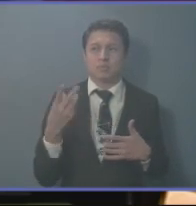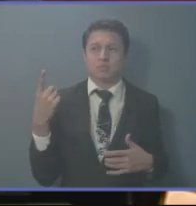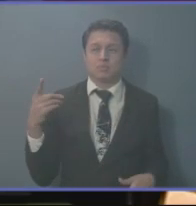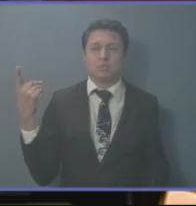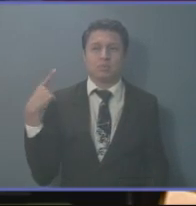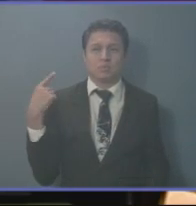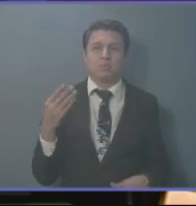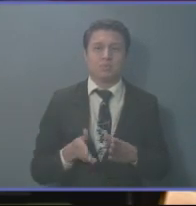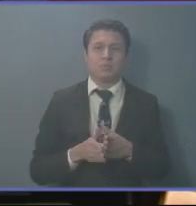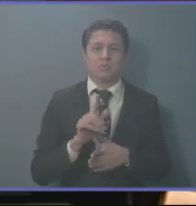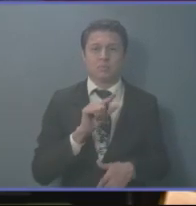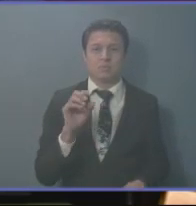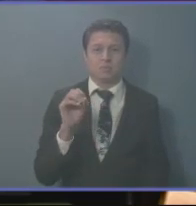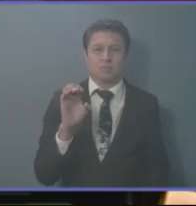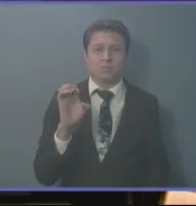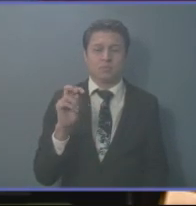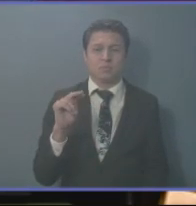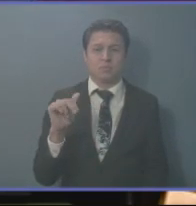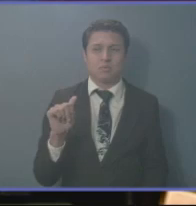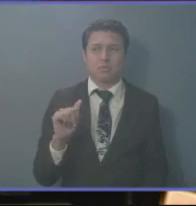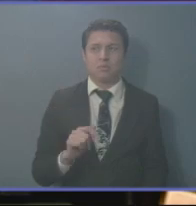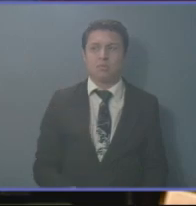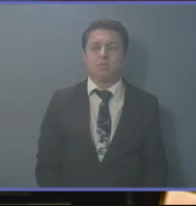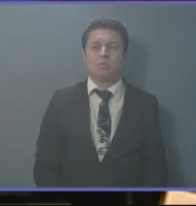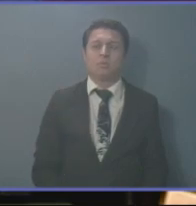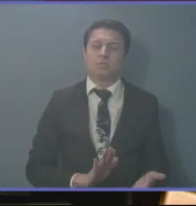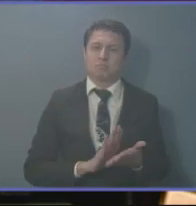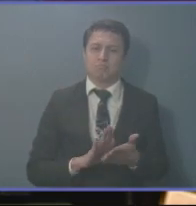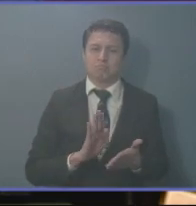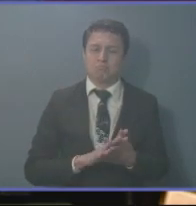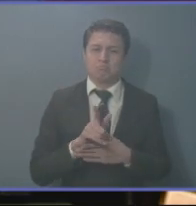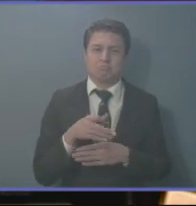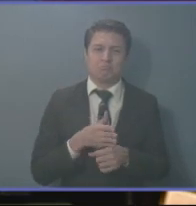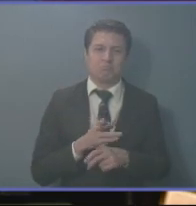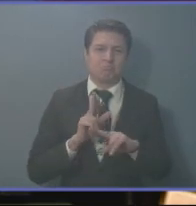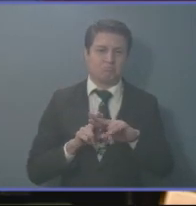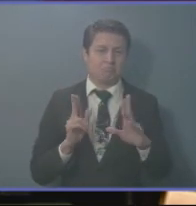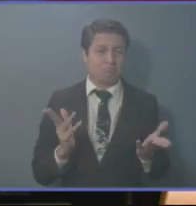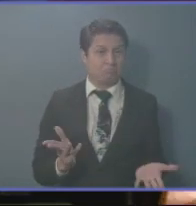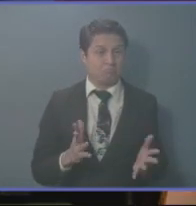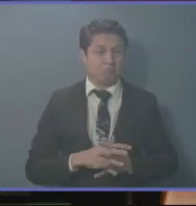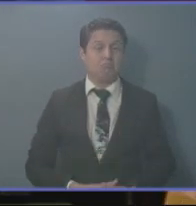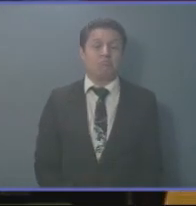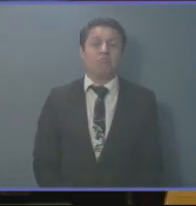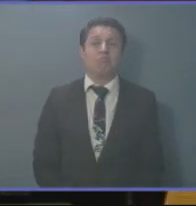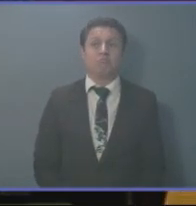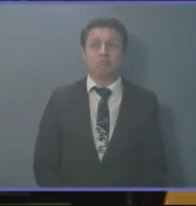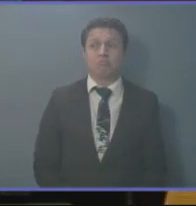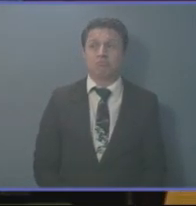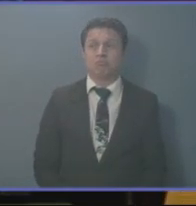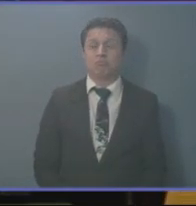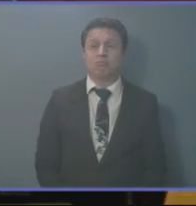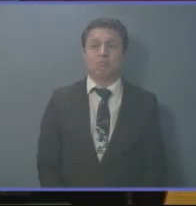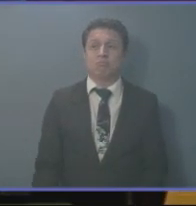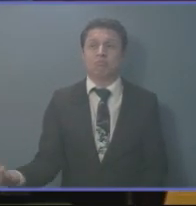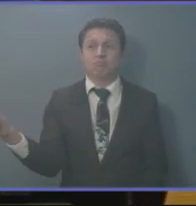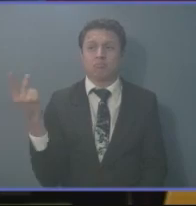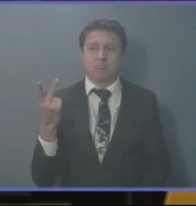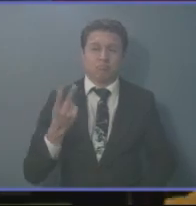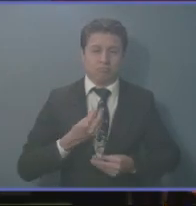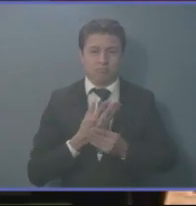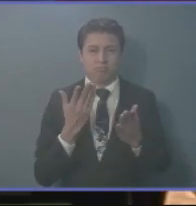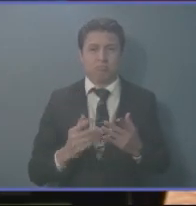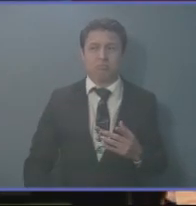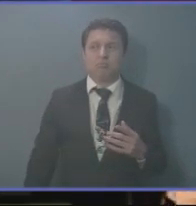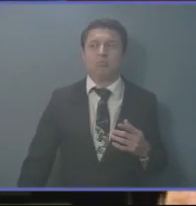partido Arena, financista de ese partido. Y junto a él sostuvo de que se